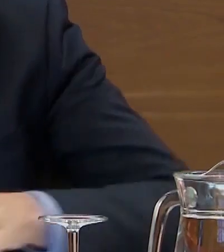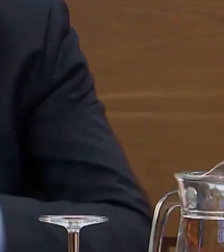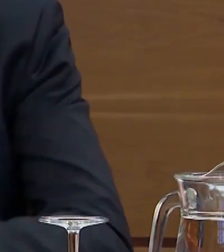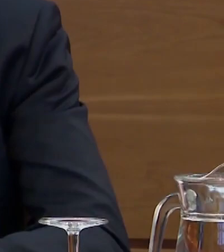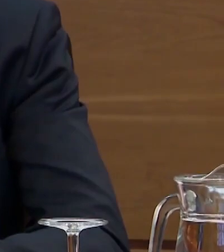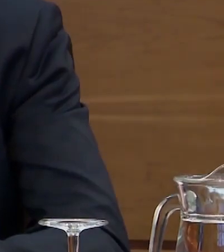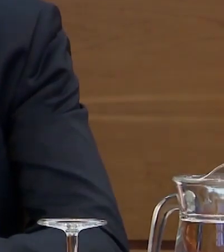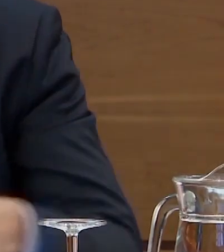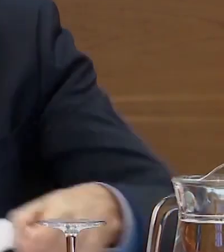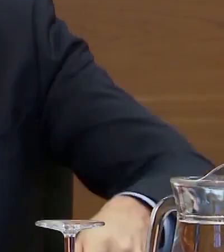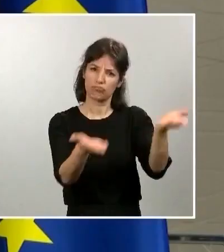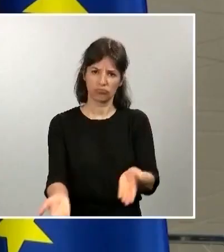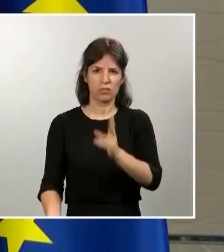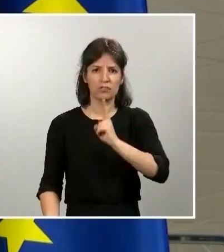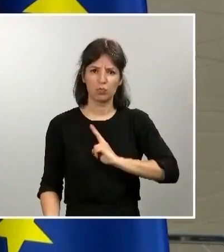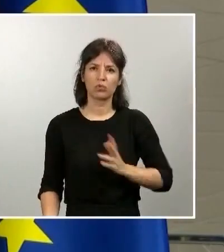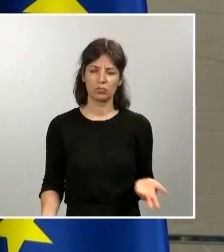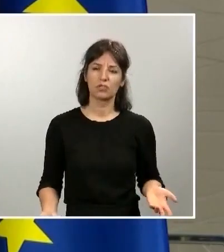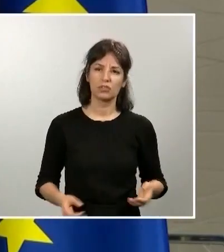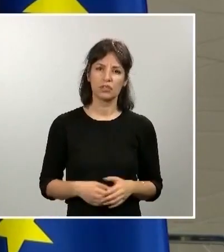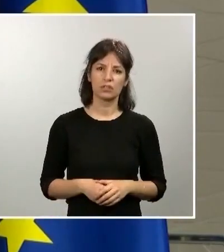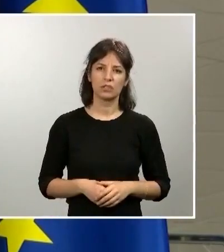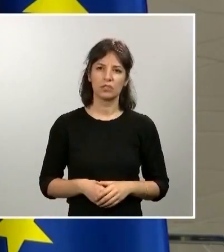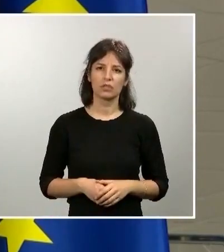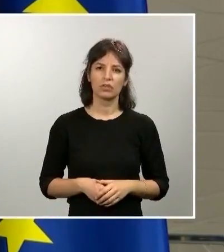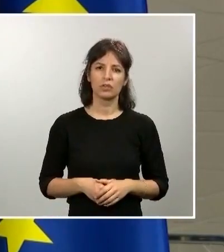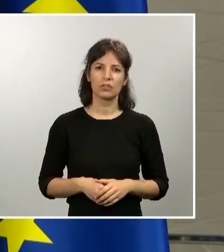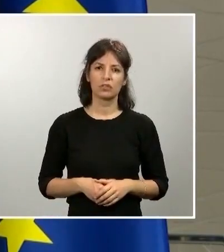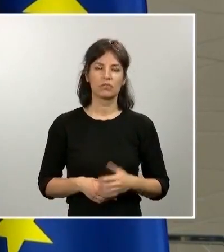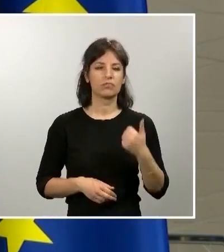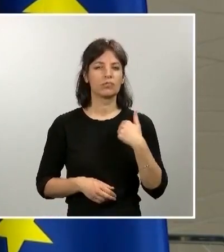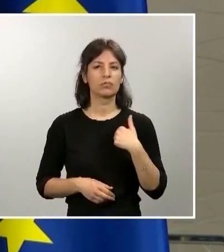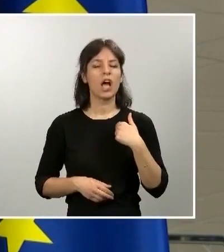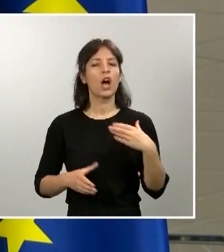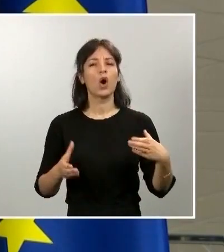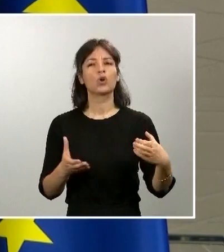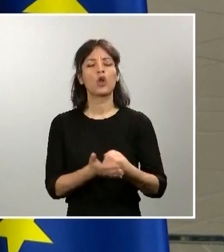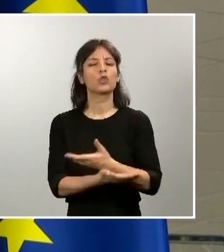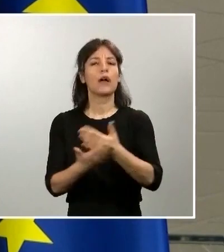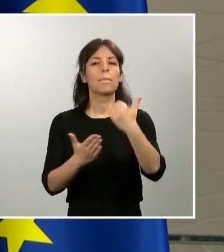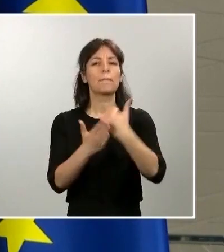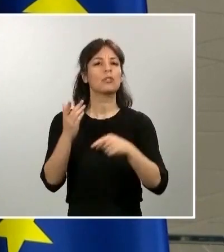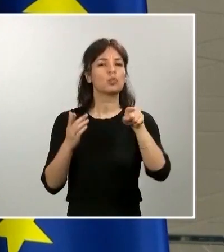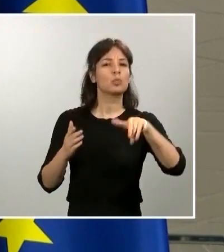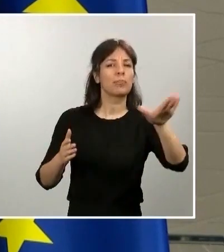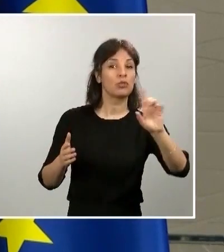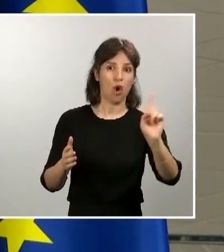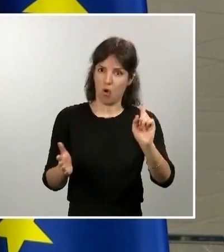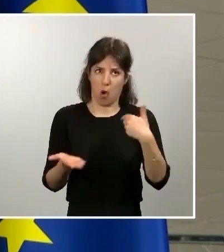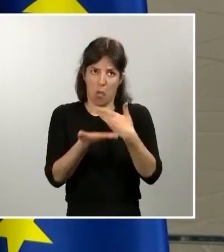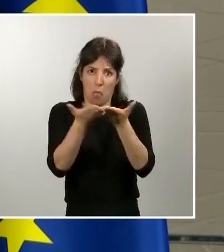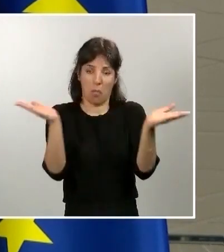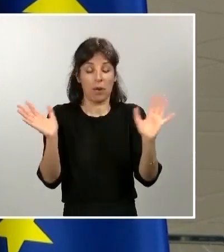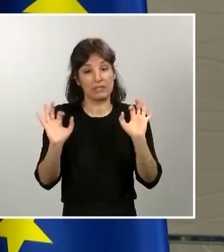de 1977. No hemos planteado ninguna exclusión, pero sí es verdad que hay algunos elementos que hay que